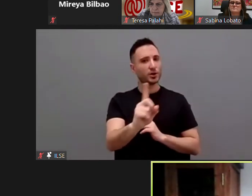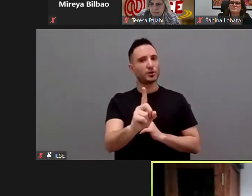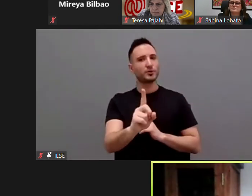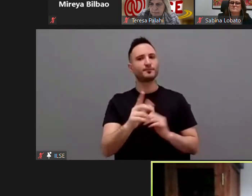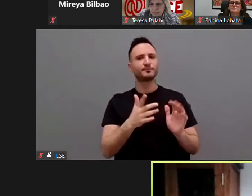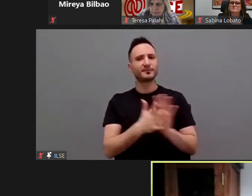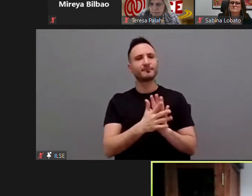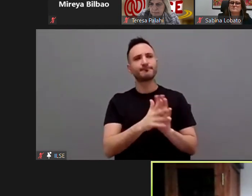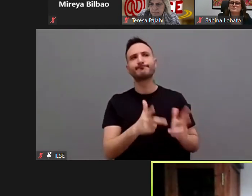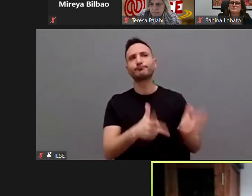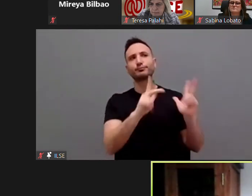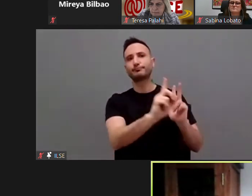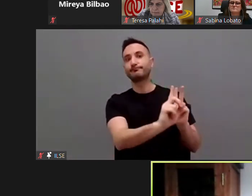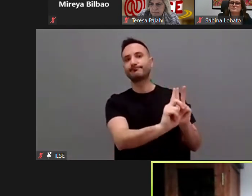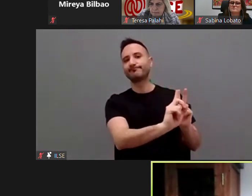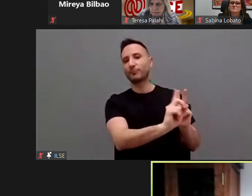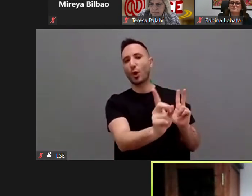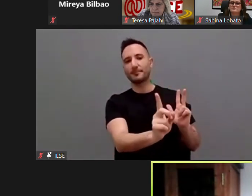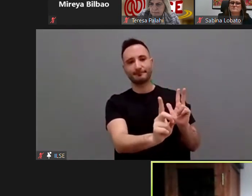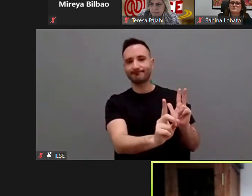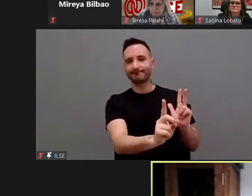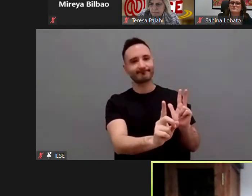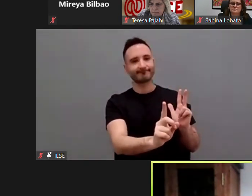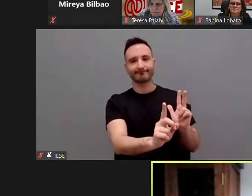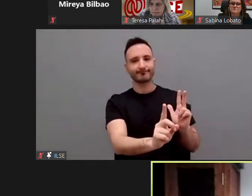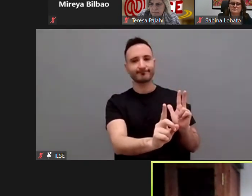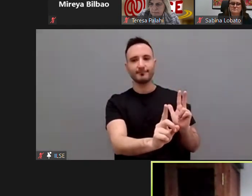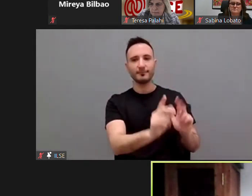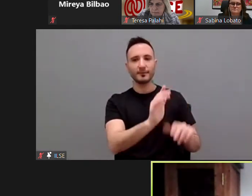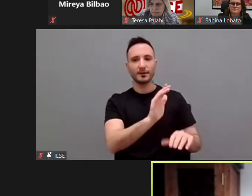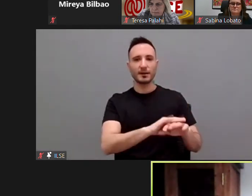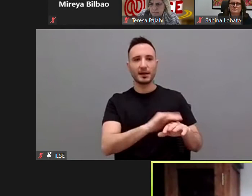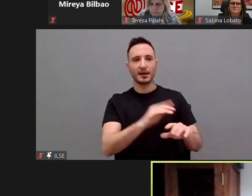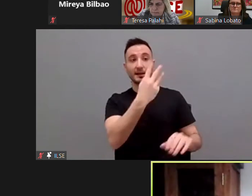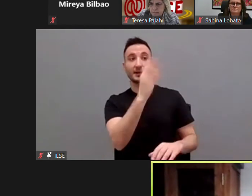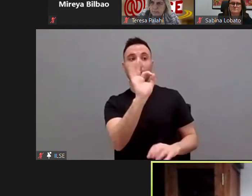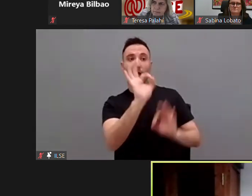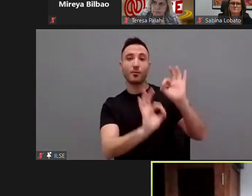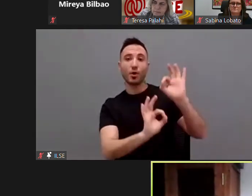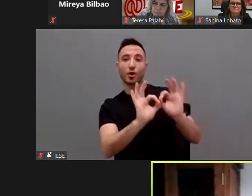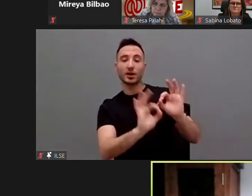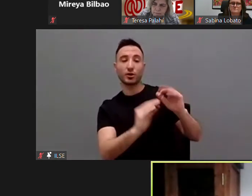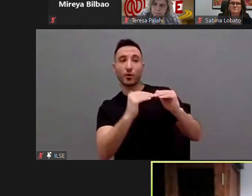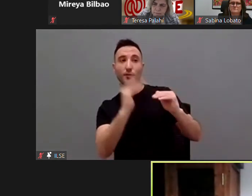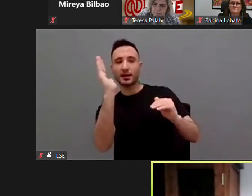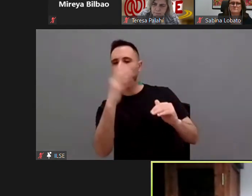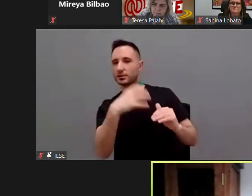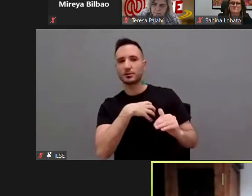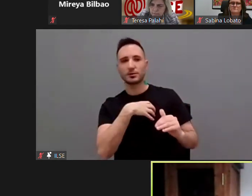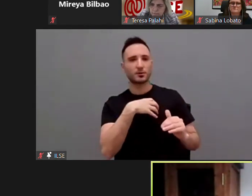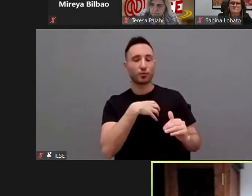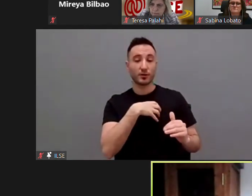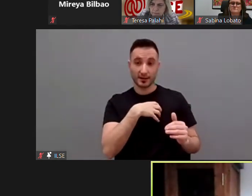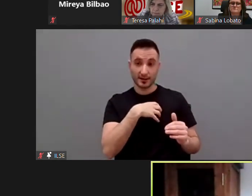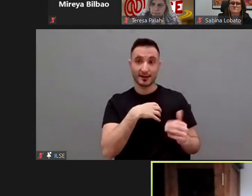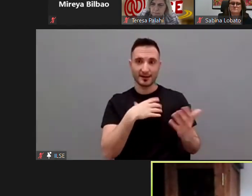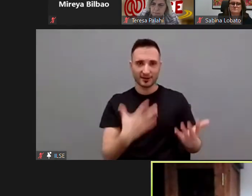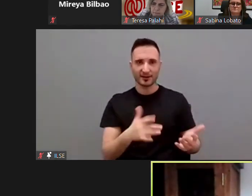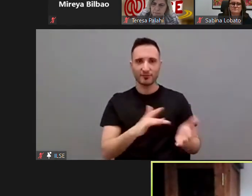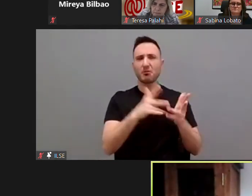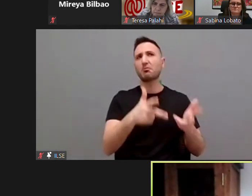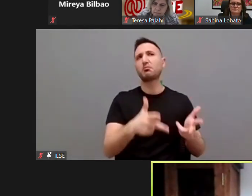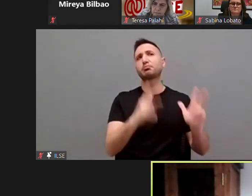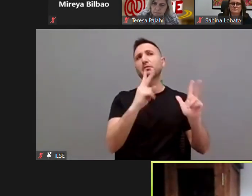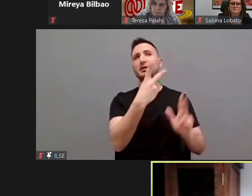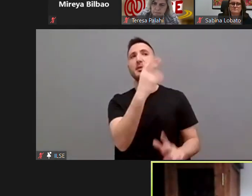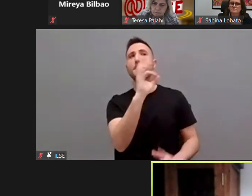están permitiendo que hagan un 30%, o sea, más de un 30% como mínimo, le están permitiendo un 20 o